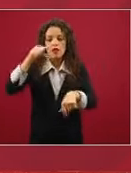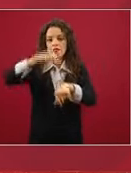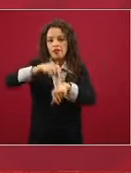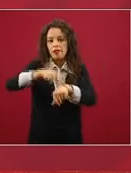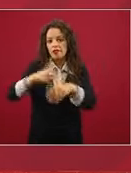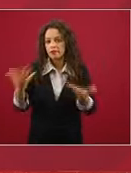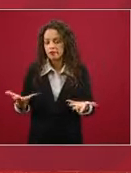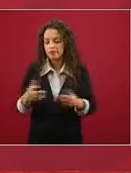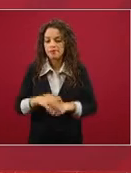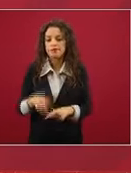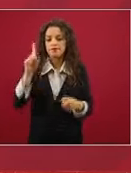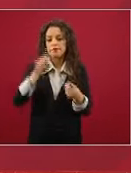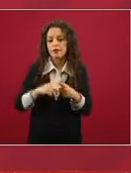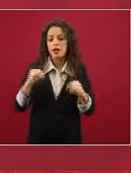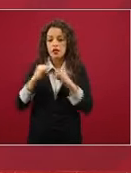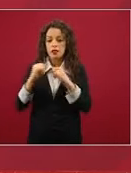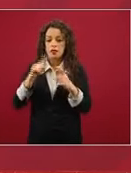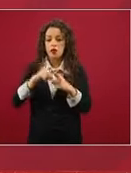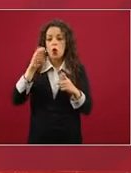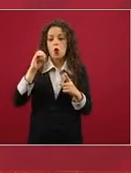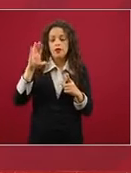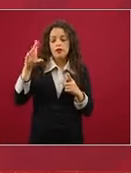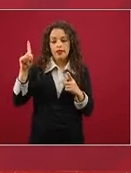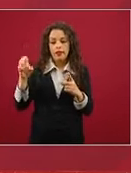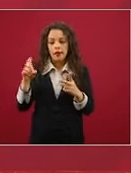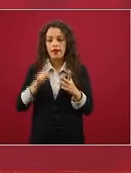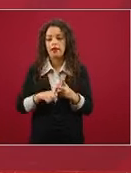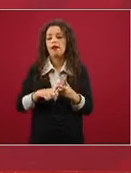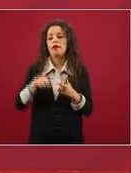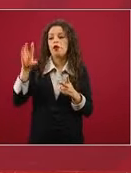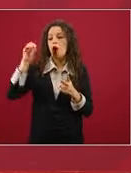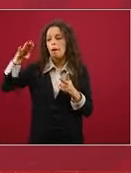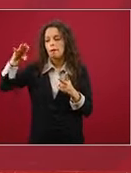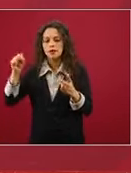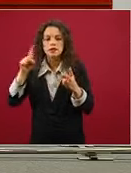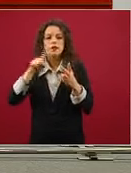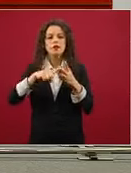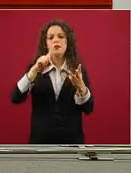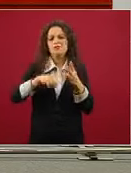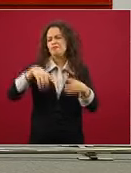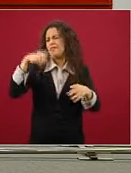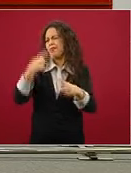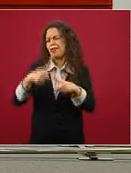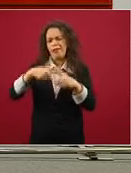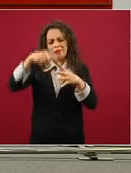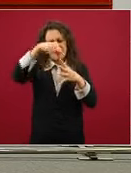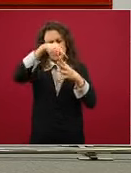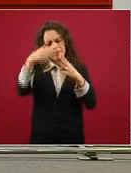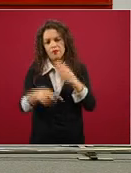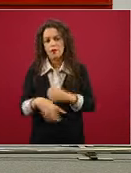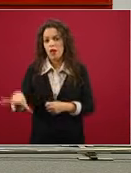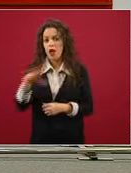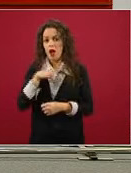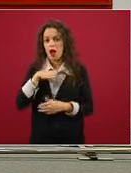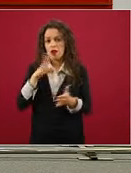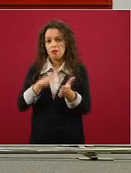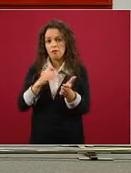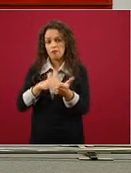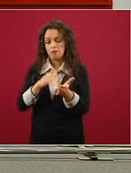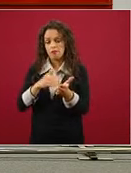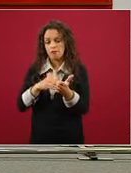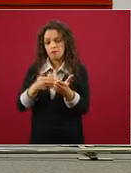el Banco Mundial, el Banco Interamericano del Desarrollo, la Organización Mundial de la Salud y muchos otros han documentado que teníamos una carencia